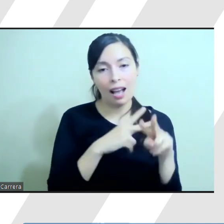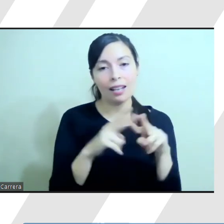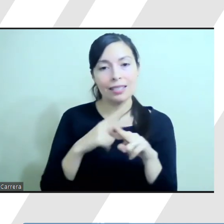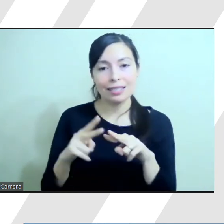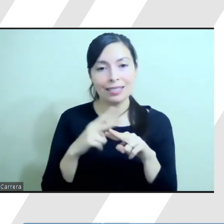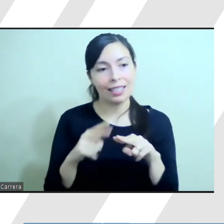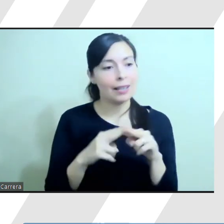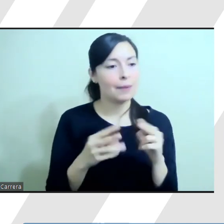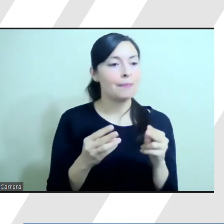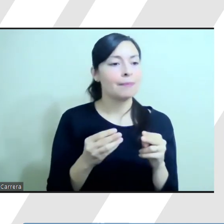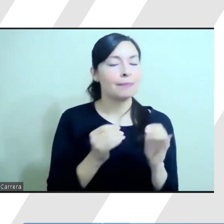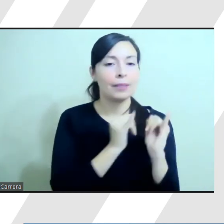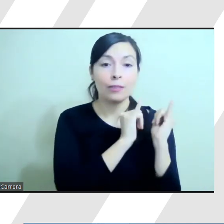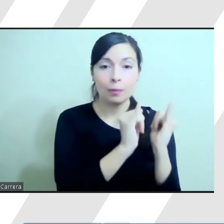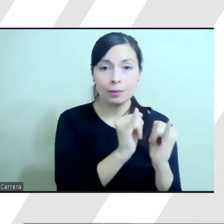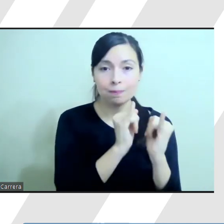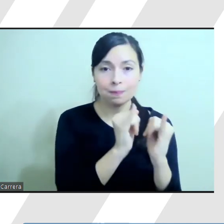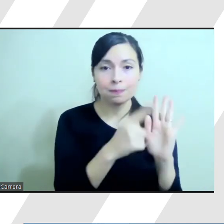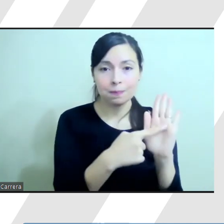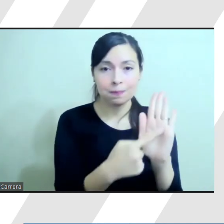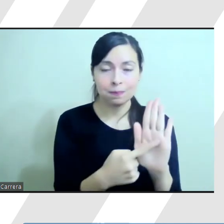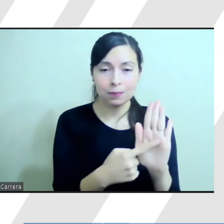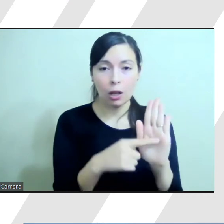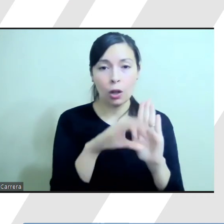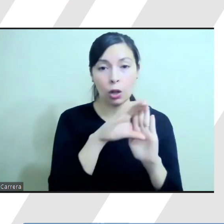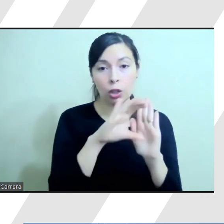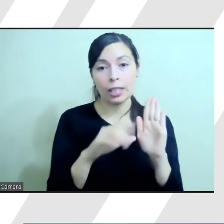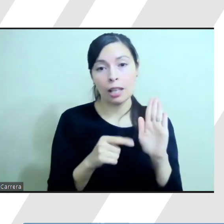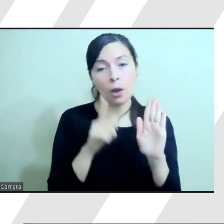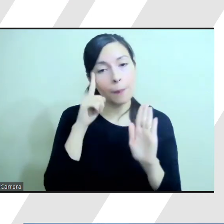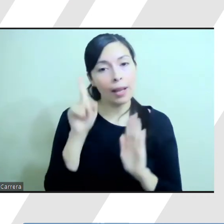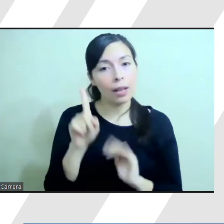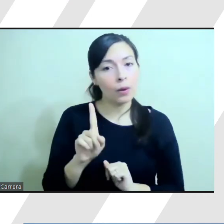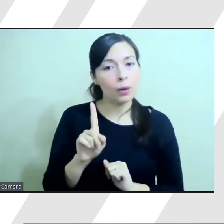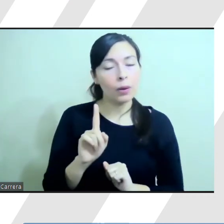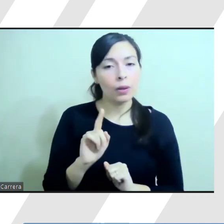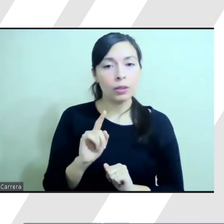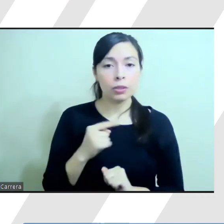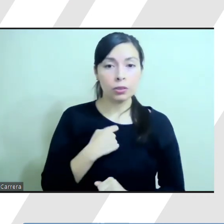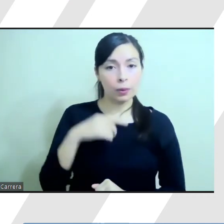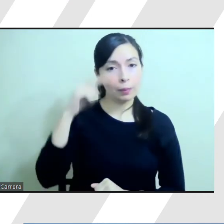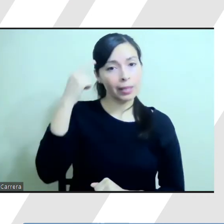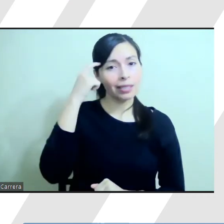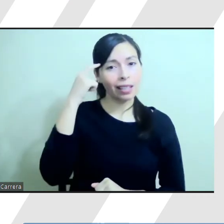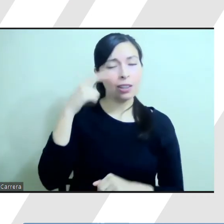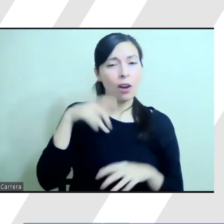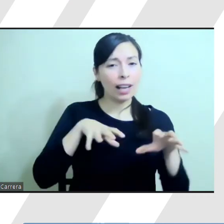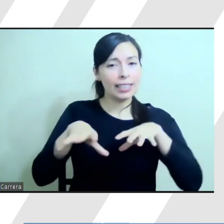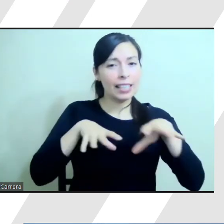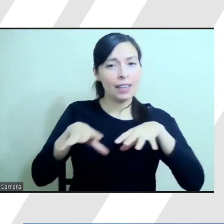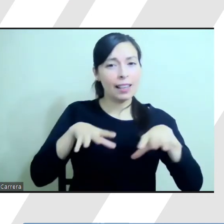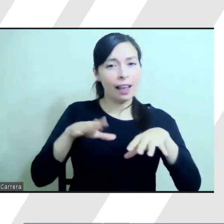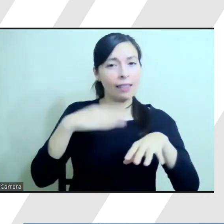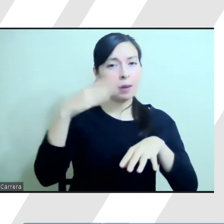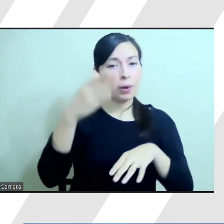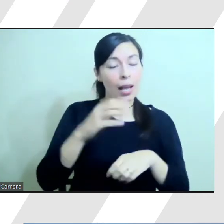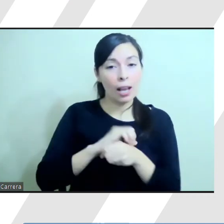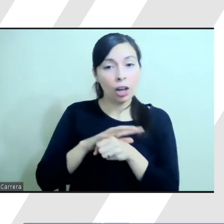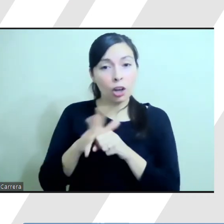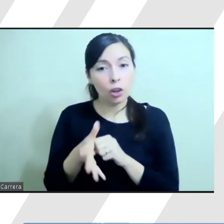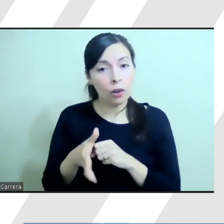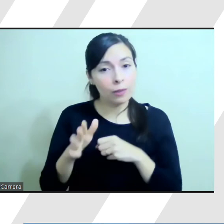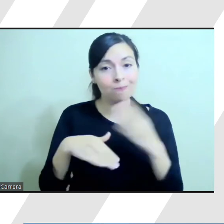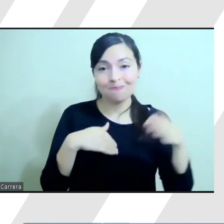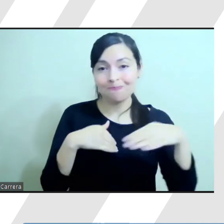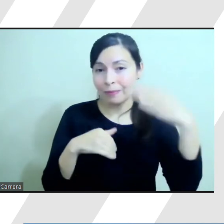entrega correcta de algunos contenidos. Ahora, ¿qué es lo que yo tengo pensado como actividades post pandemia para poder continuar